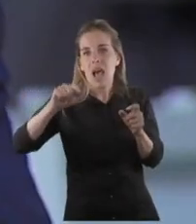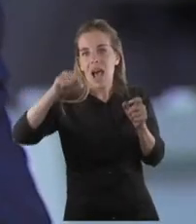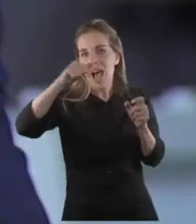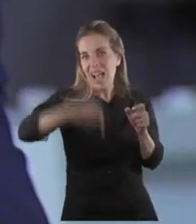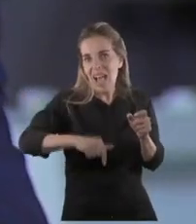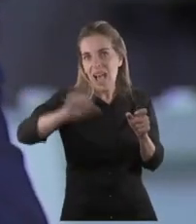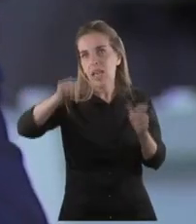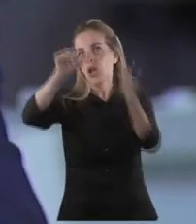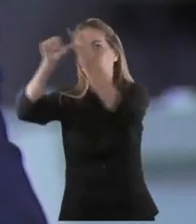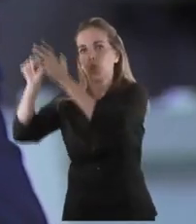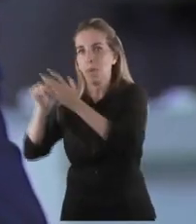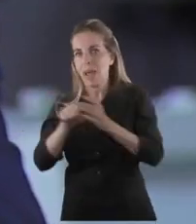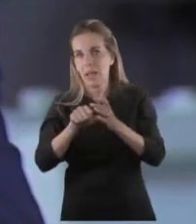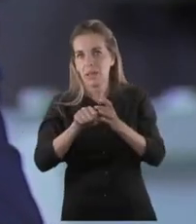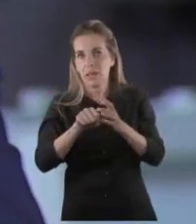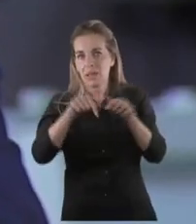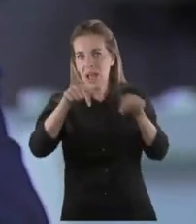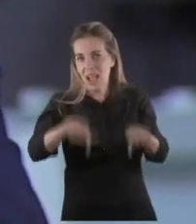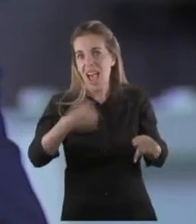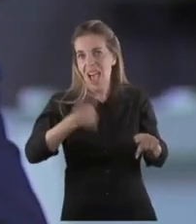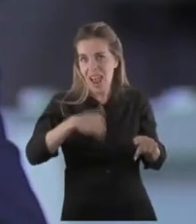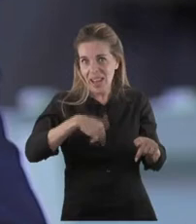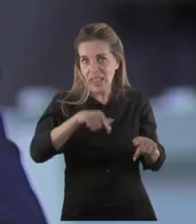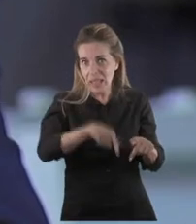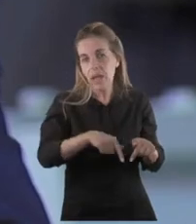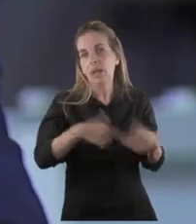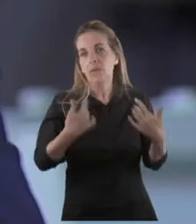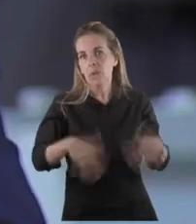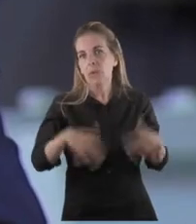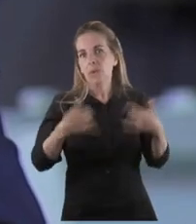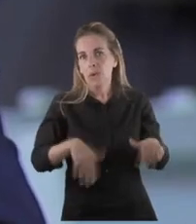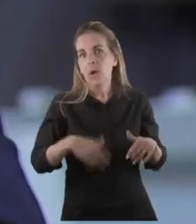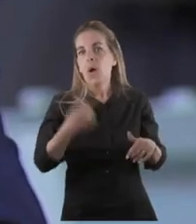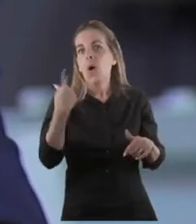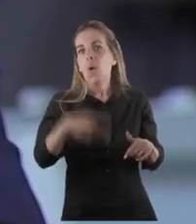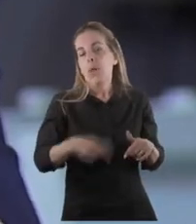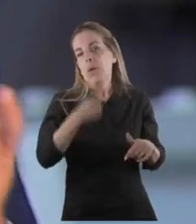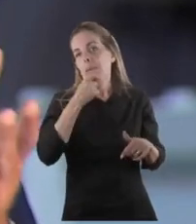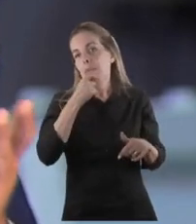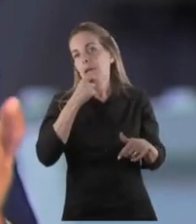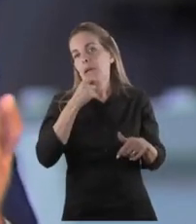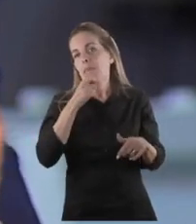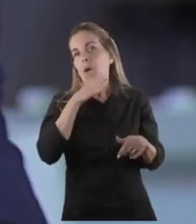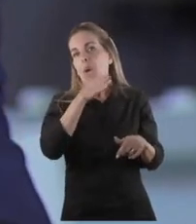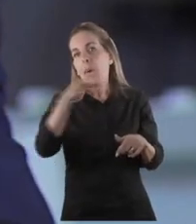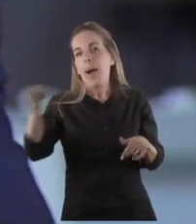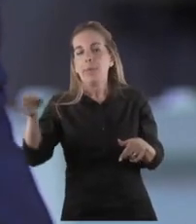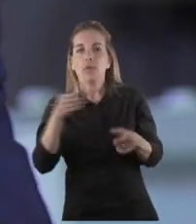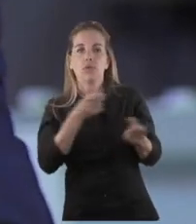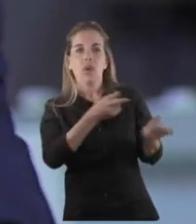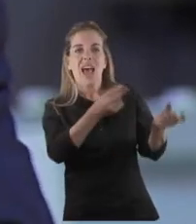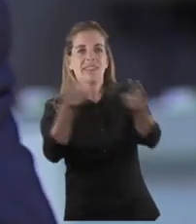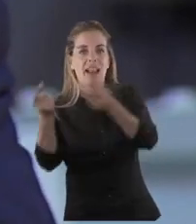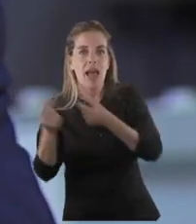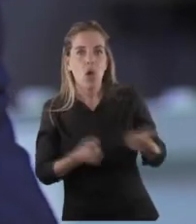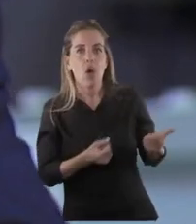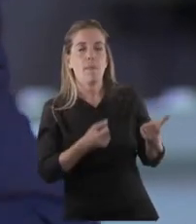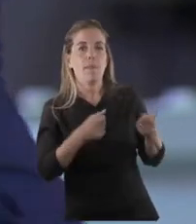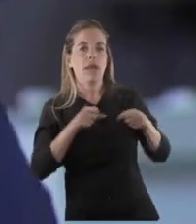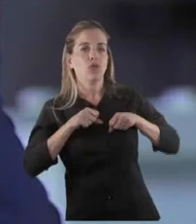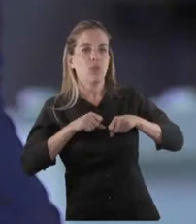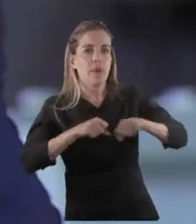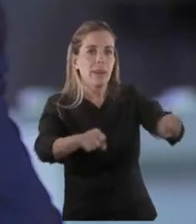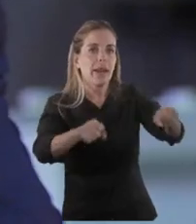Y eso es lo que padecemos los argentinos cuando vamos a un almacén o un